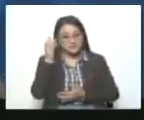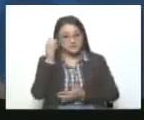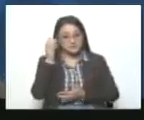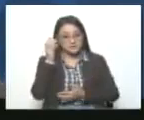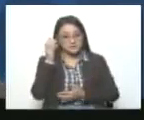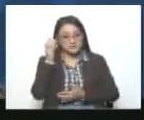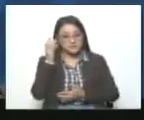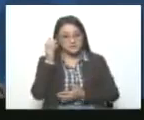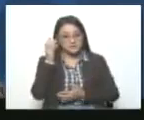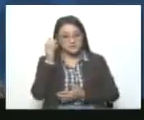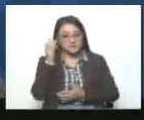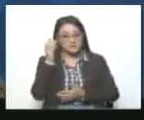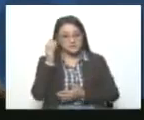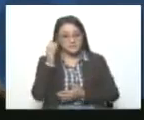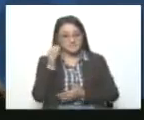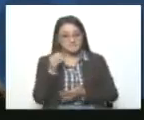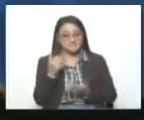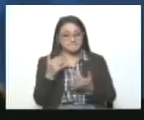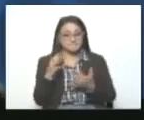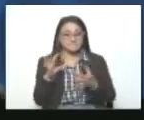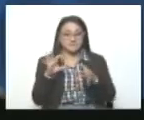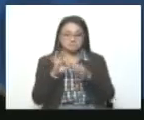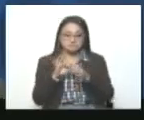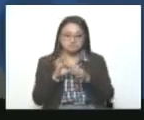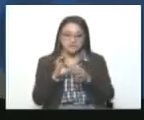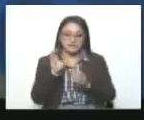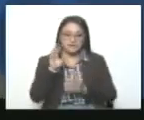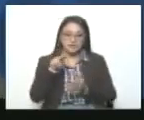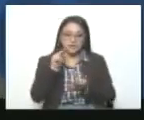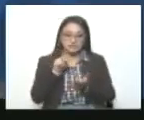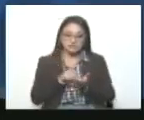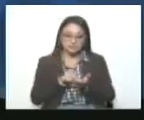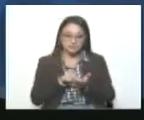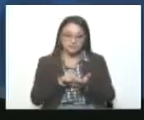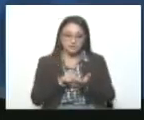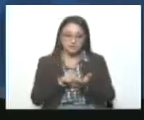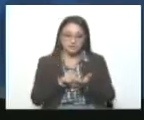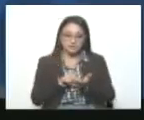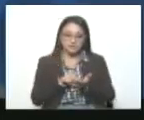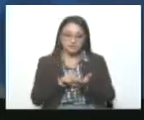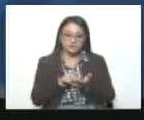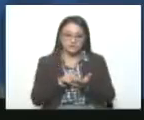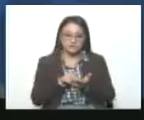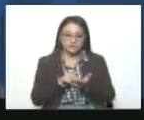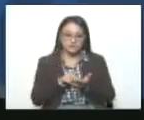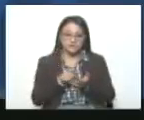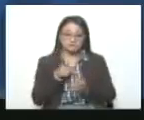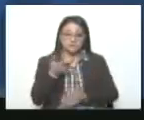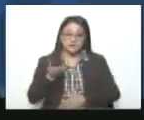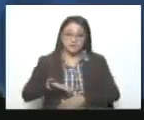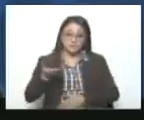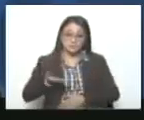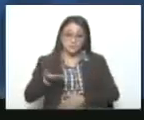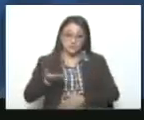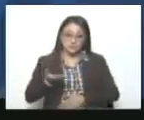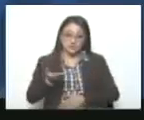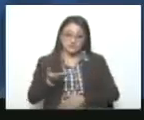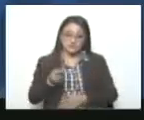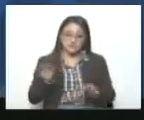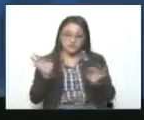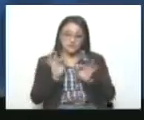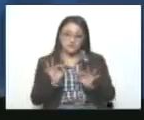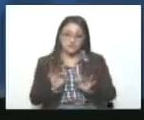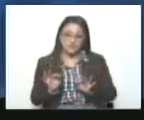frente a las amenazas de desintegración del Estado Nacional, de desintegración de la patria, es fundamental una